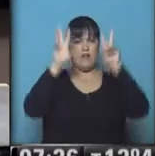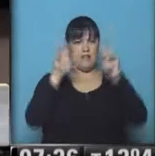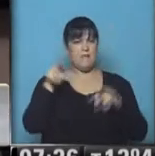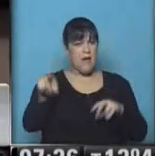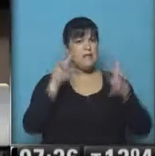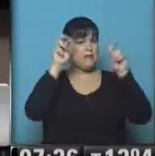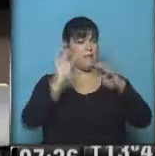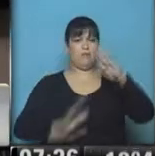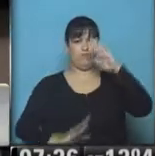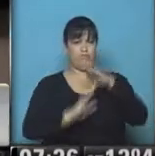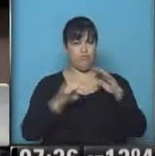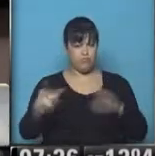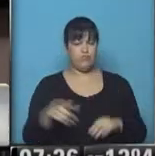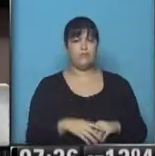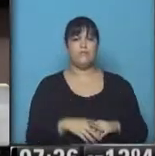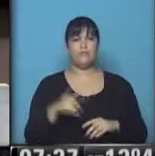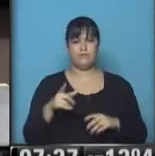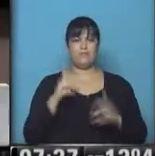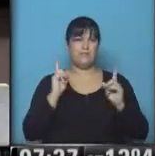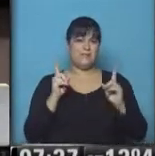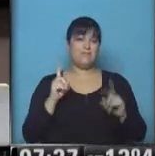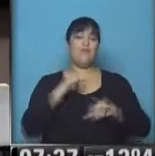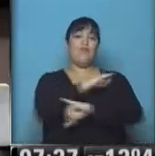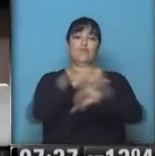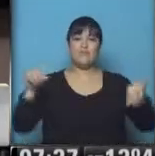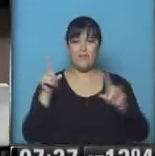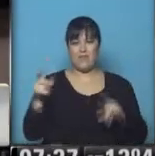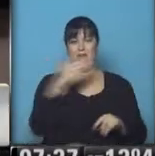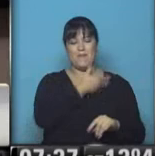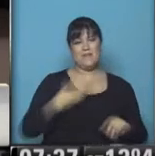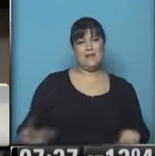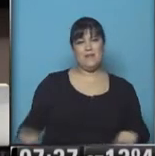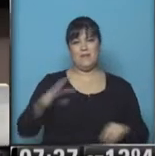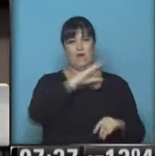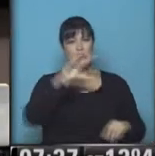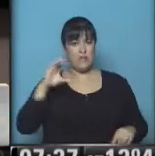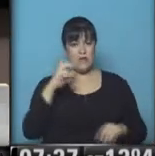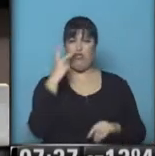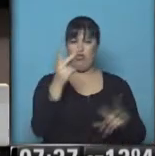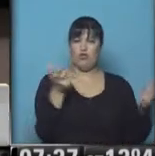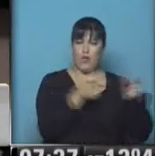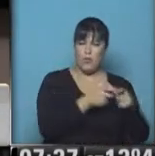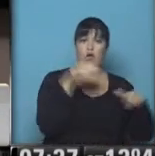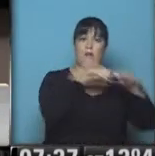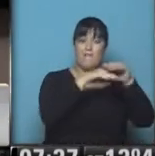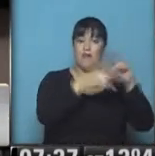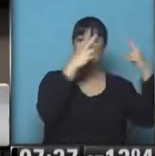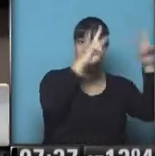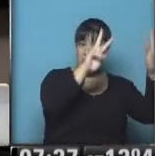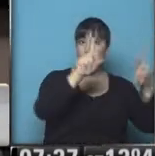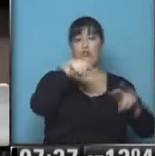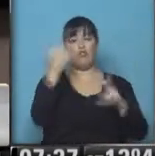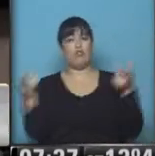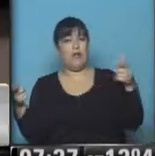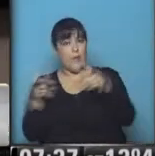de los ejes centrales del mensaje que alejandro vanoli le dio a los bancos fueron dos reuniones uno con los fondos extranjeros otro con los bancos